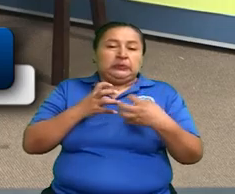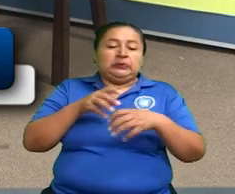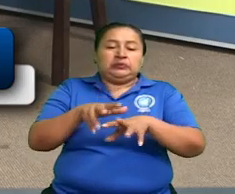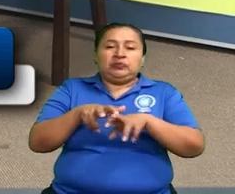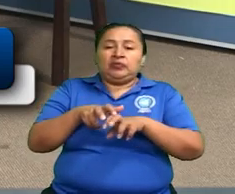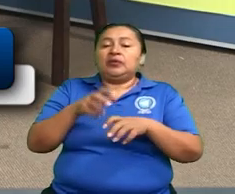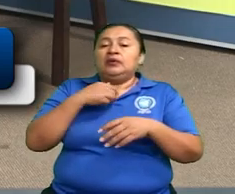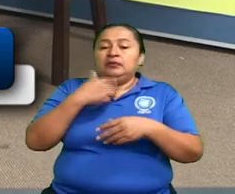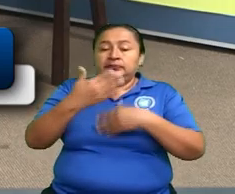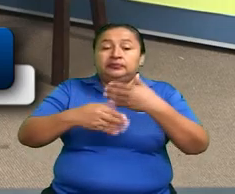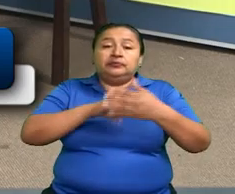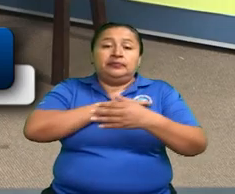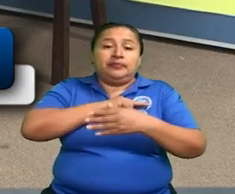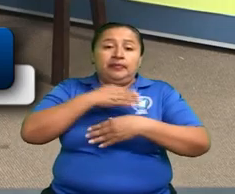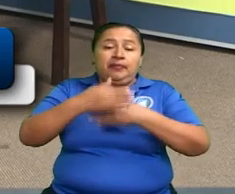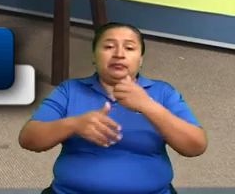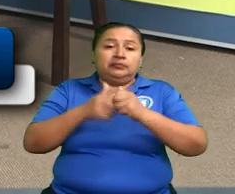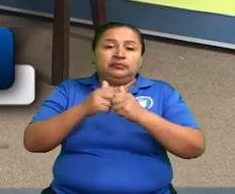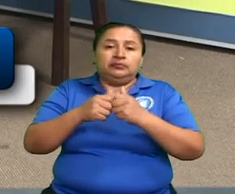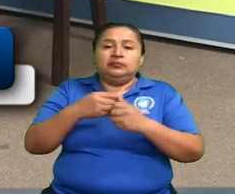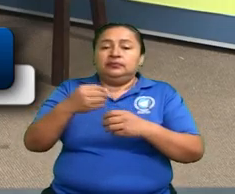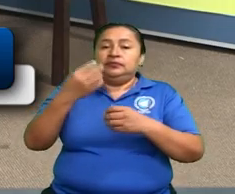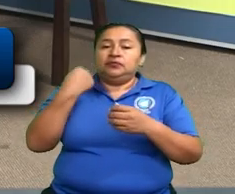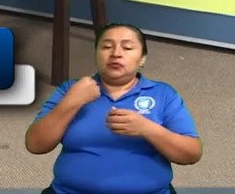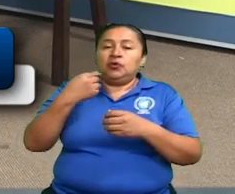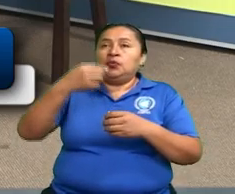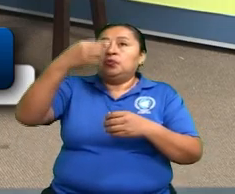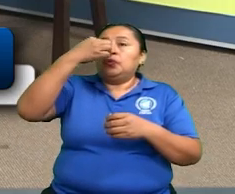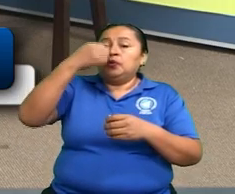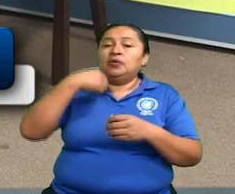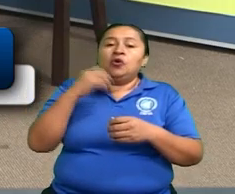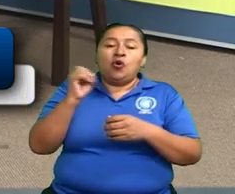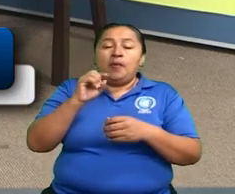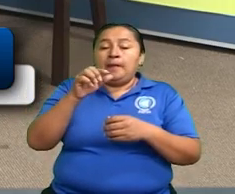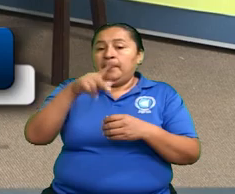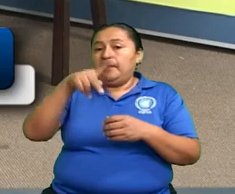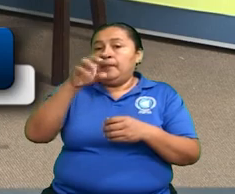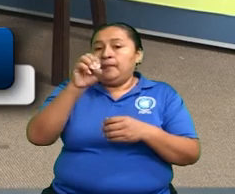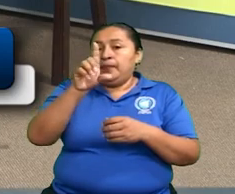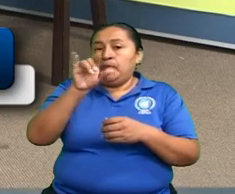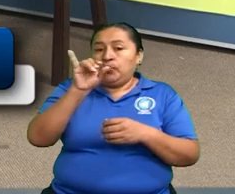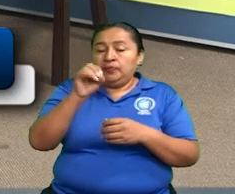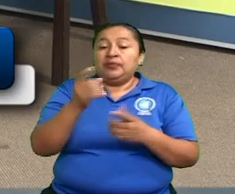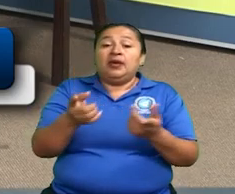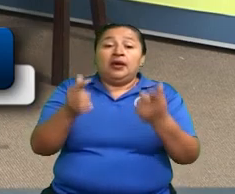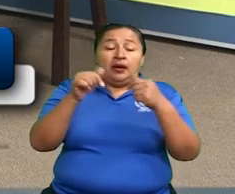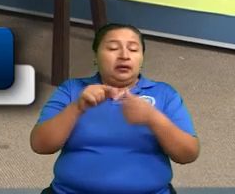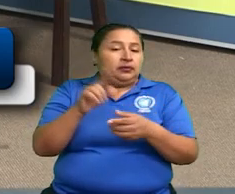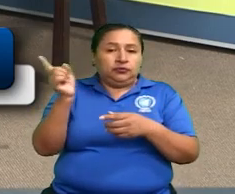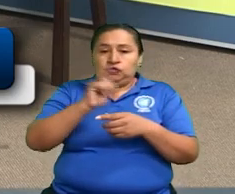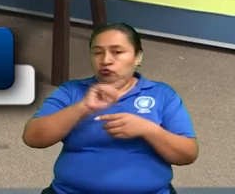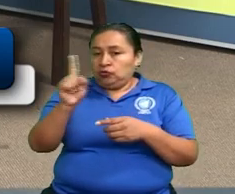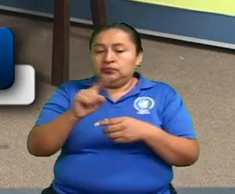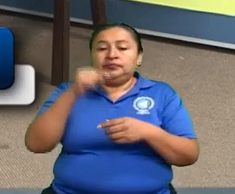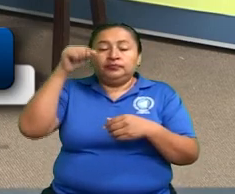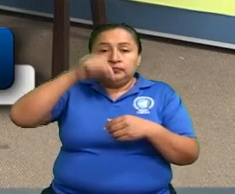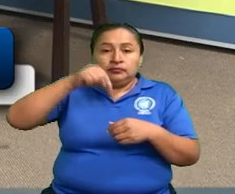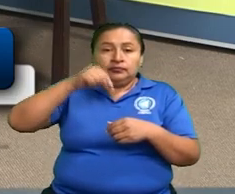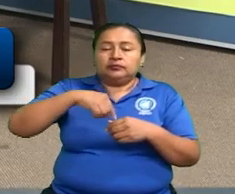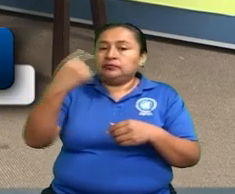todo eso ocasionaba el mucho consumo de OPV o polio. Entonces, ahora se está reduciendo